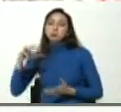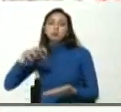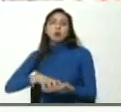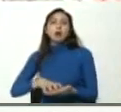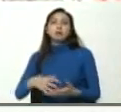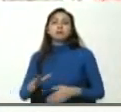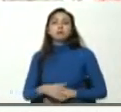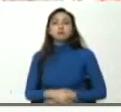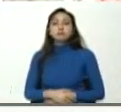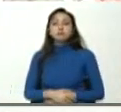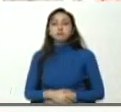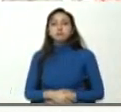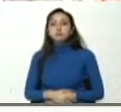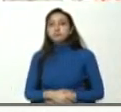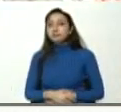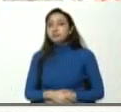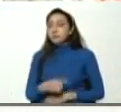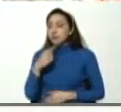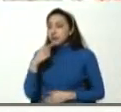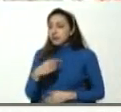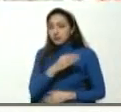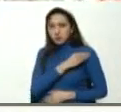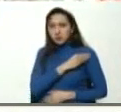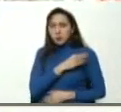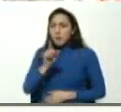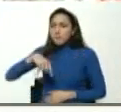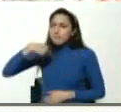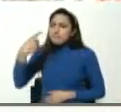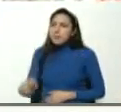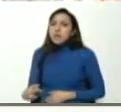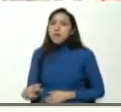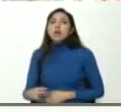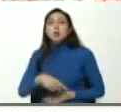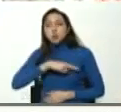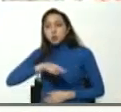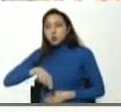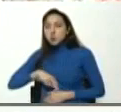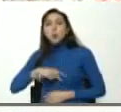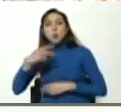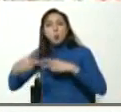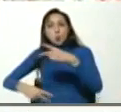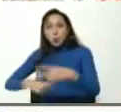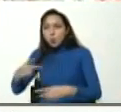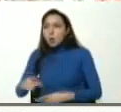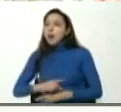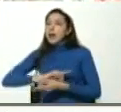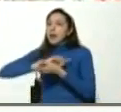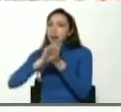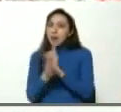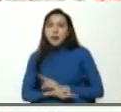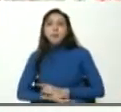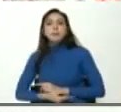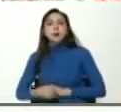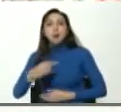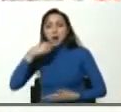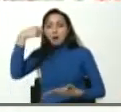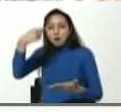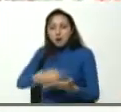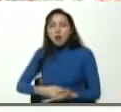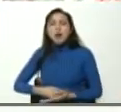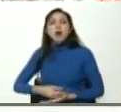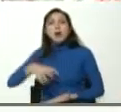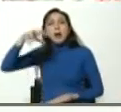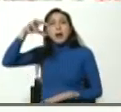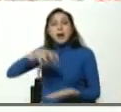hasta que un día me llamó y me dijo mañana completamos el proceso y ya es el estado la guaira mi